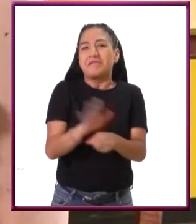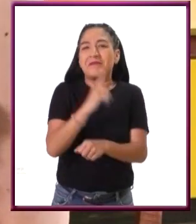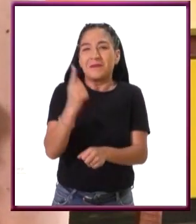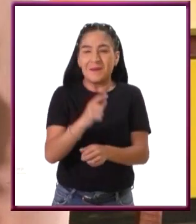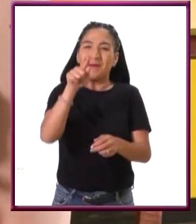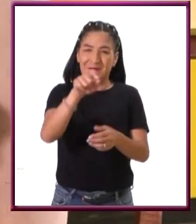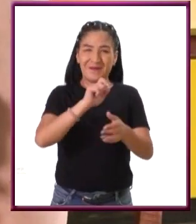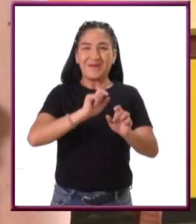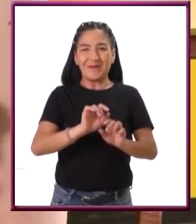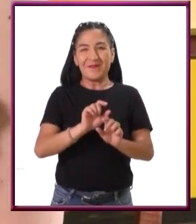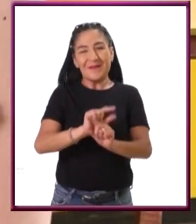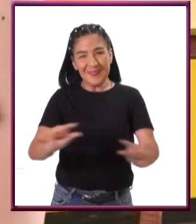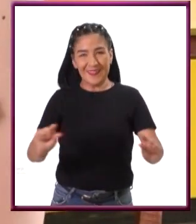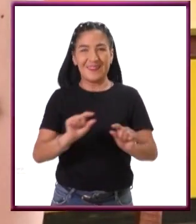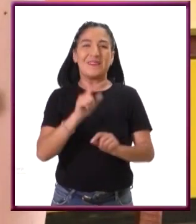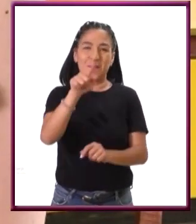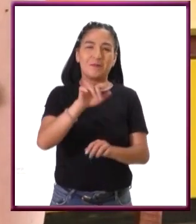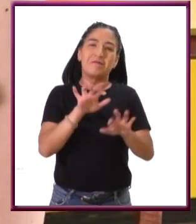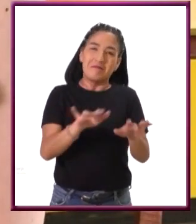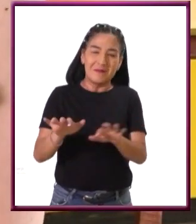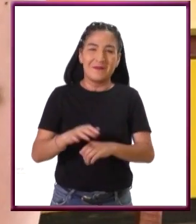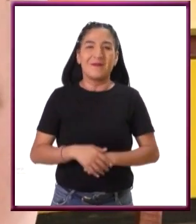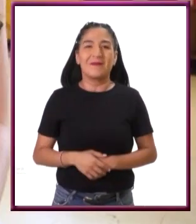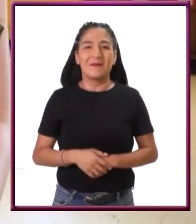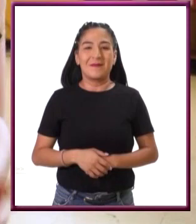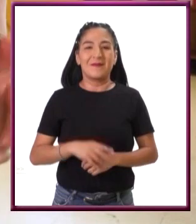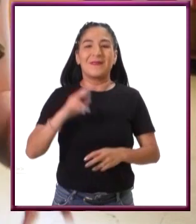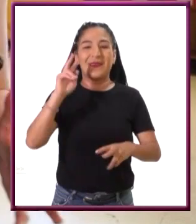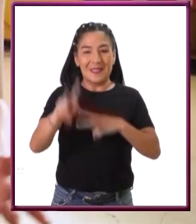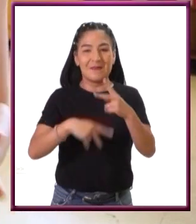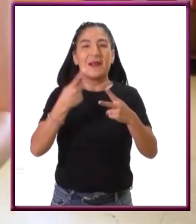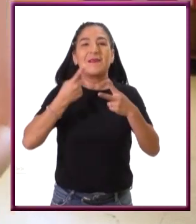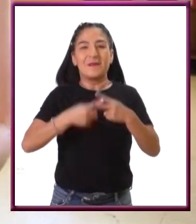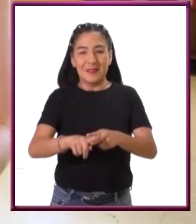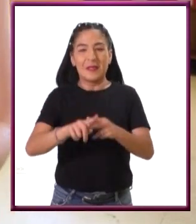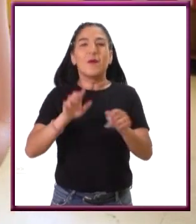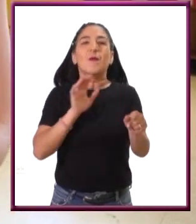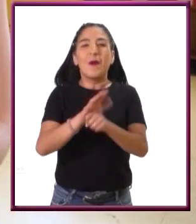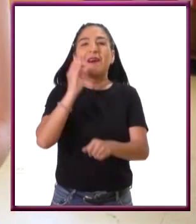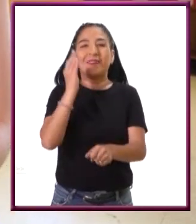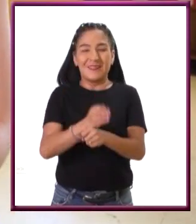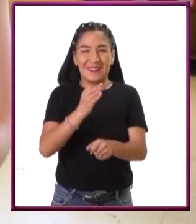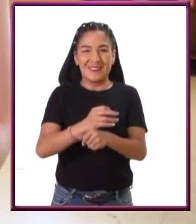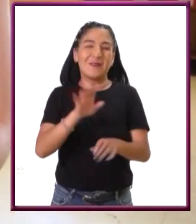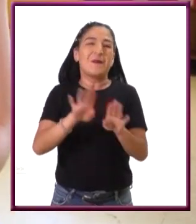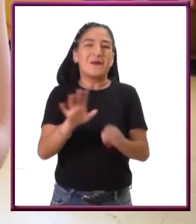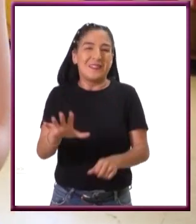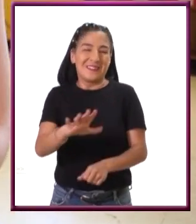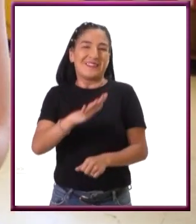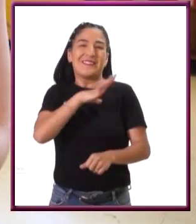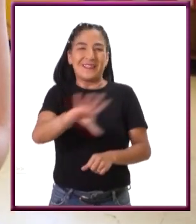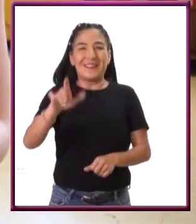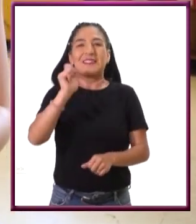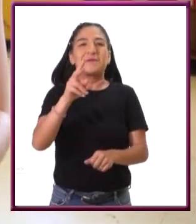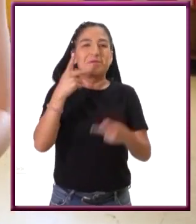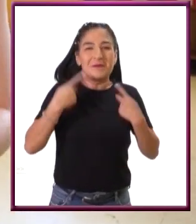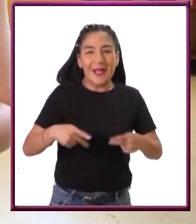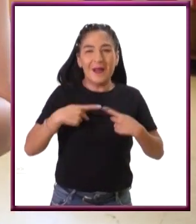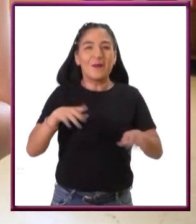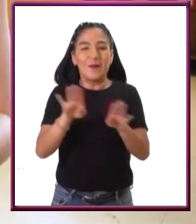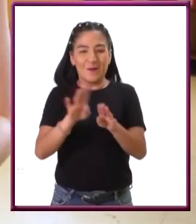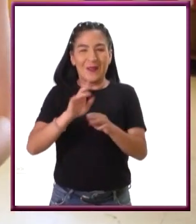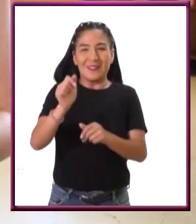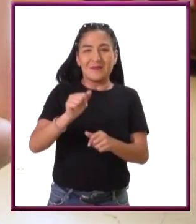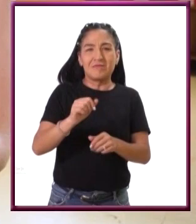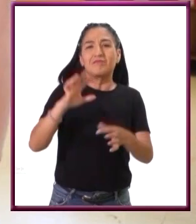qué. Escríbenos en nuestras redes sociales. Vamos a ver a continuación uno de esos casos que inspiran. Personas que